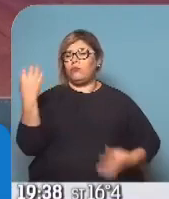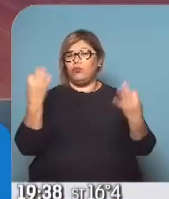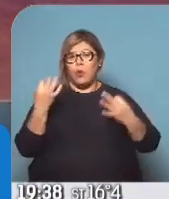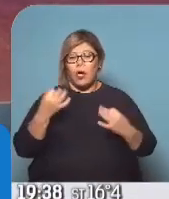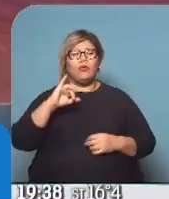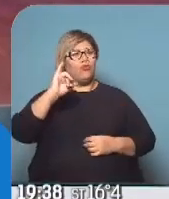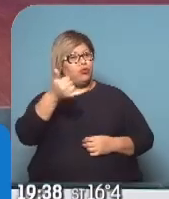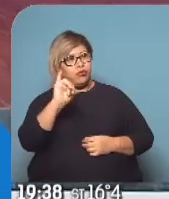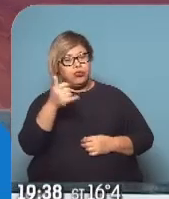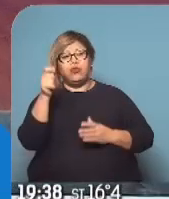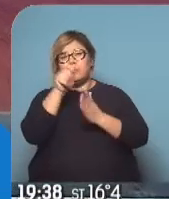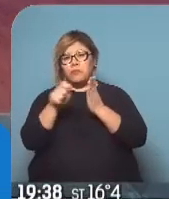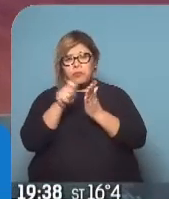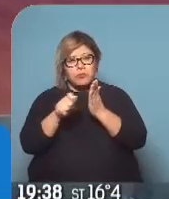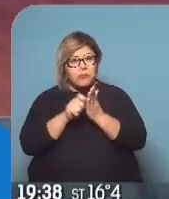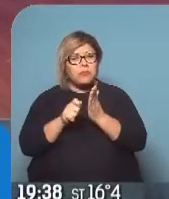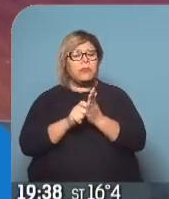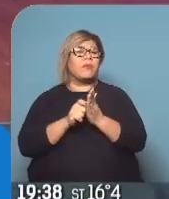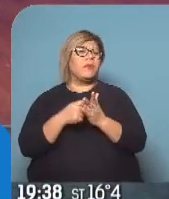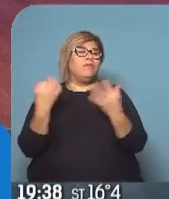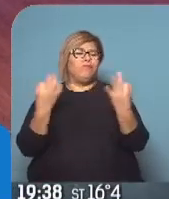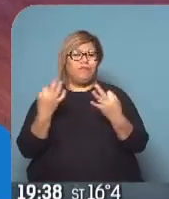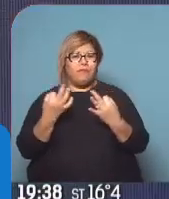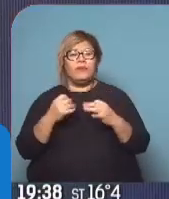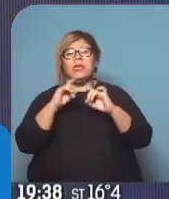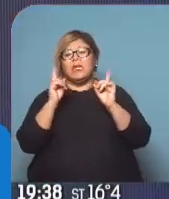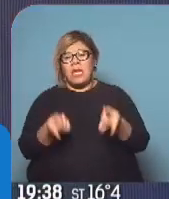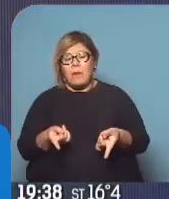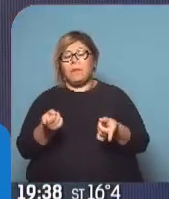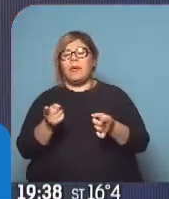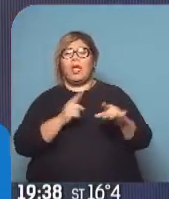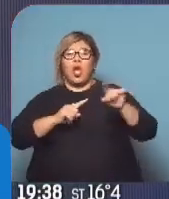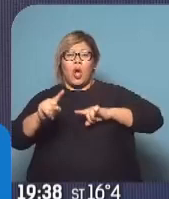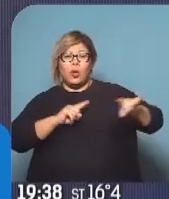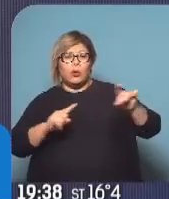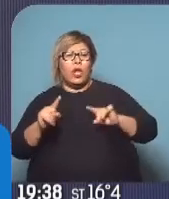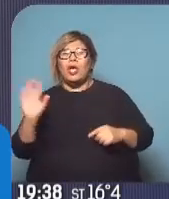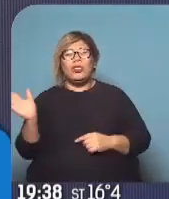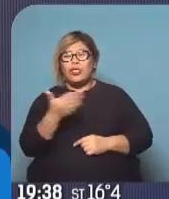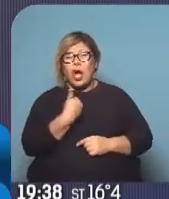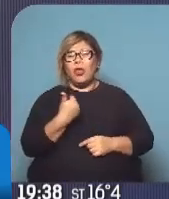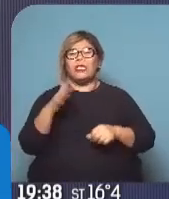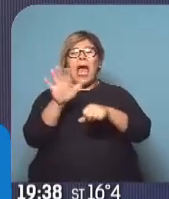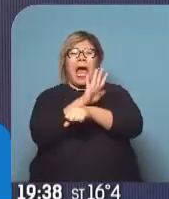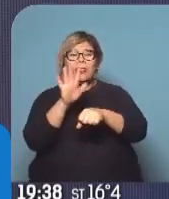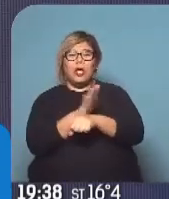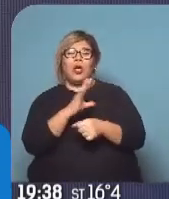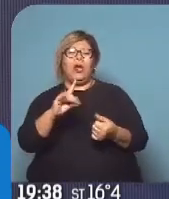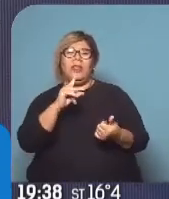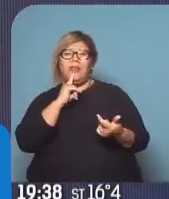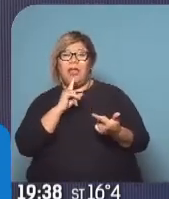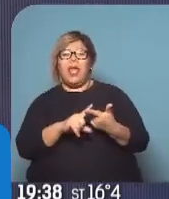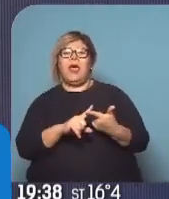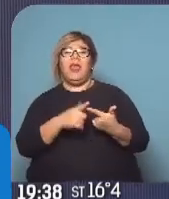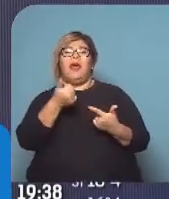es un gran conductor del equipo y todos todos los que trabajaron en esta en esta serie la gente de arte de